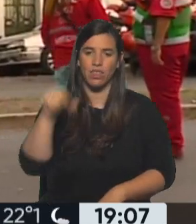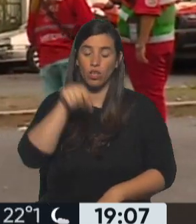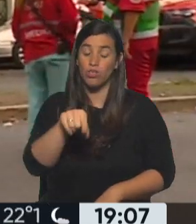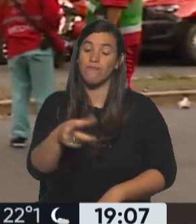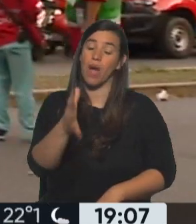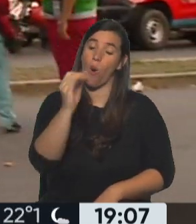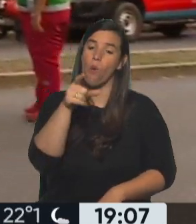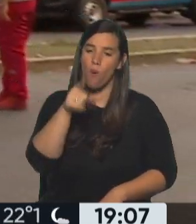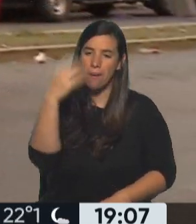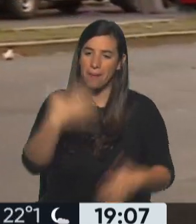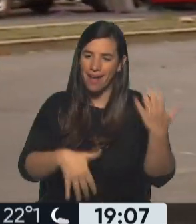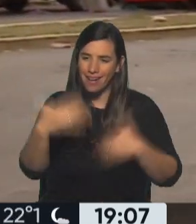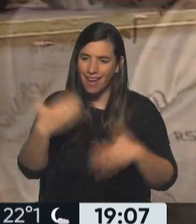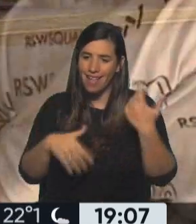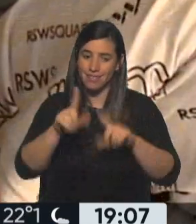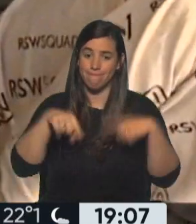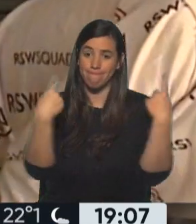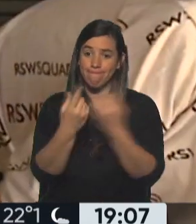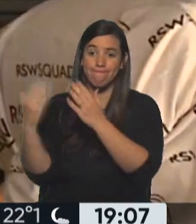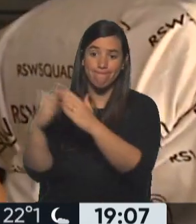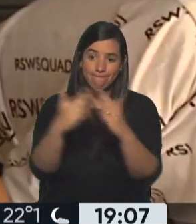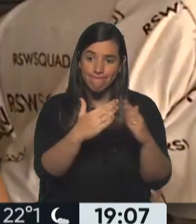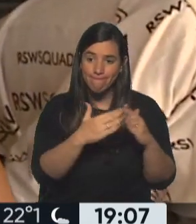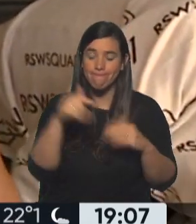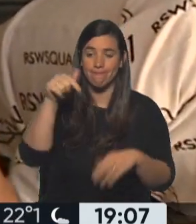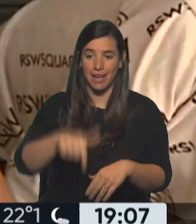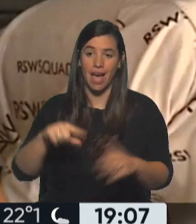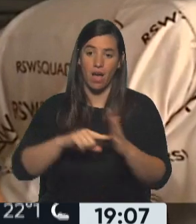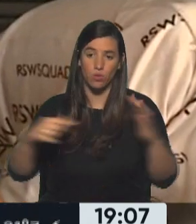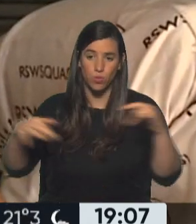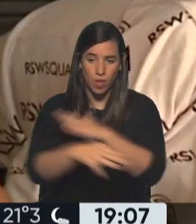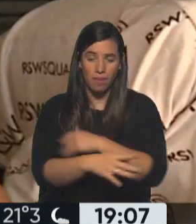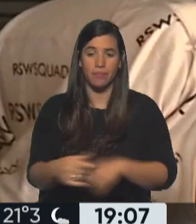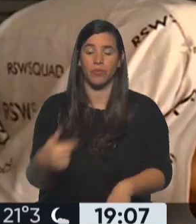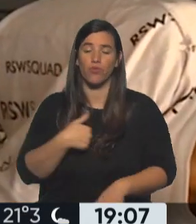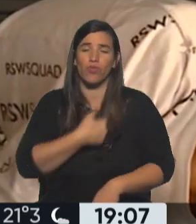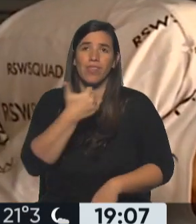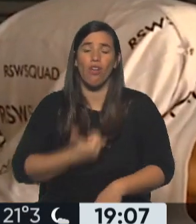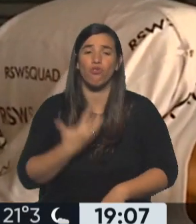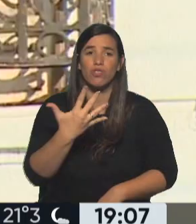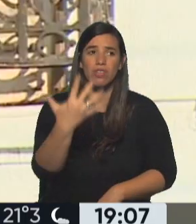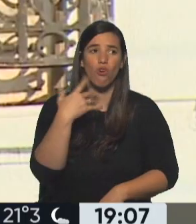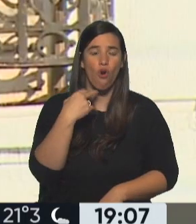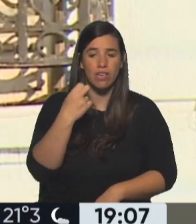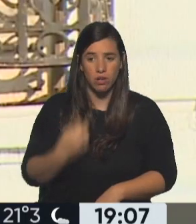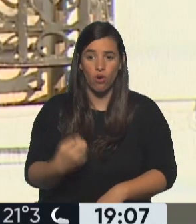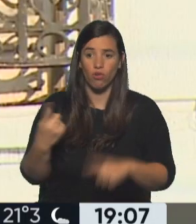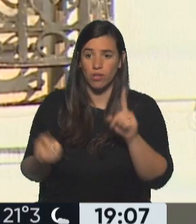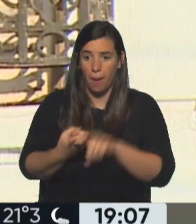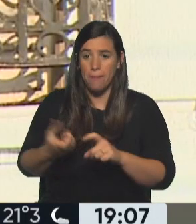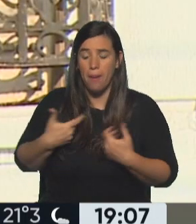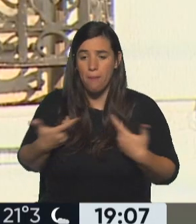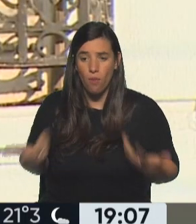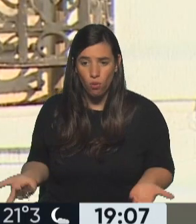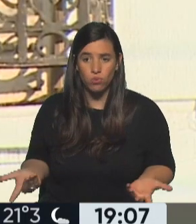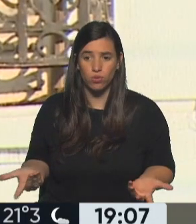aquí en la ciudad de Buenos Aires. Tengo 5 hijos, mi esposo, yo. ¿Pagabas algún